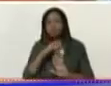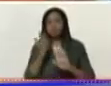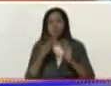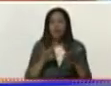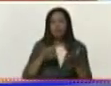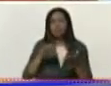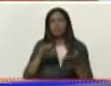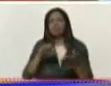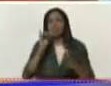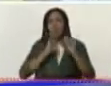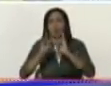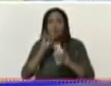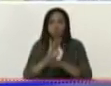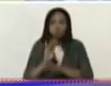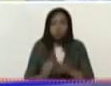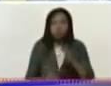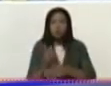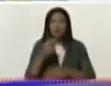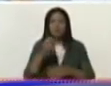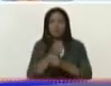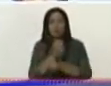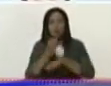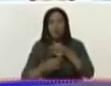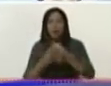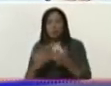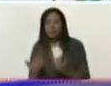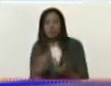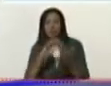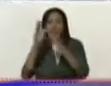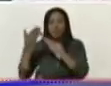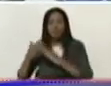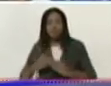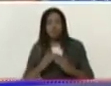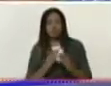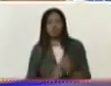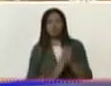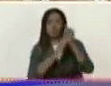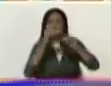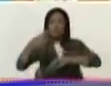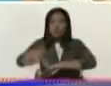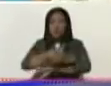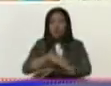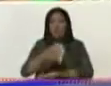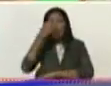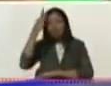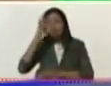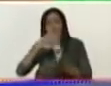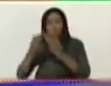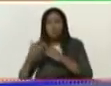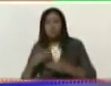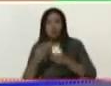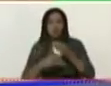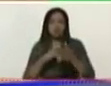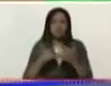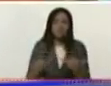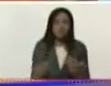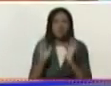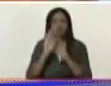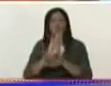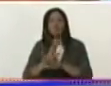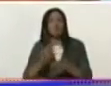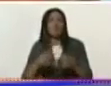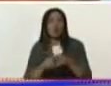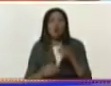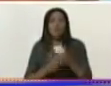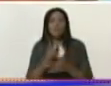infantil gracias a ese trabajo hermoso que cada jefa de calle, cada jefe de comunidad, cada consejo comunal está haciendo para proteger lo